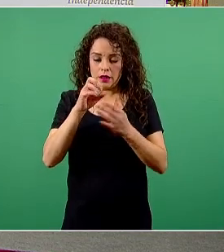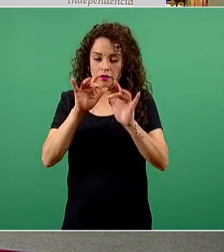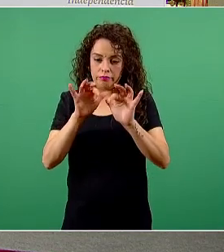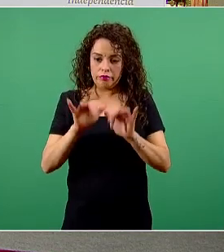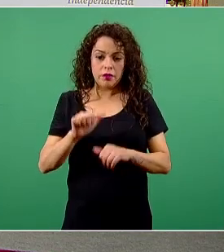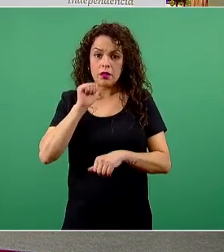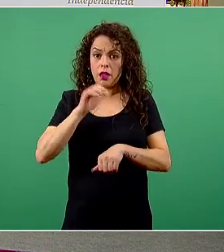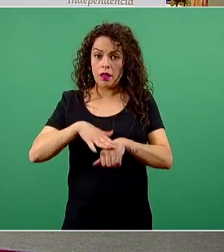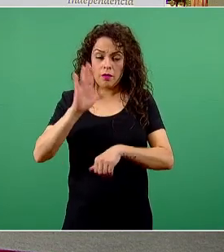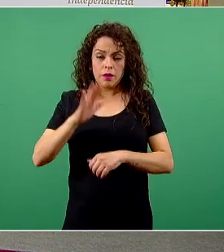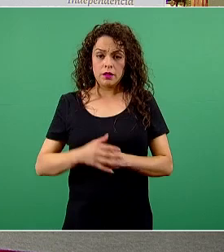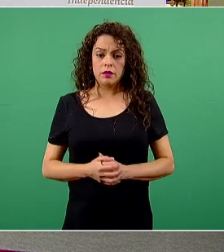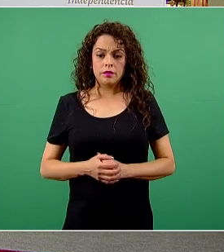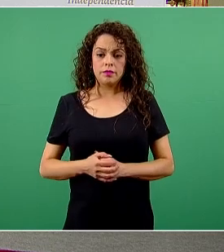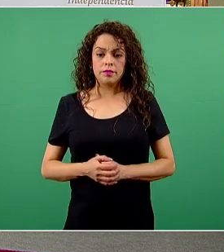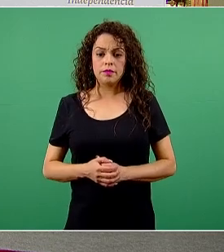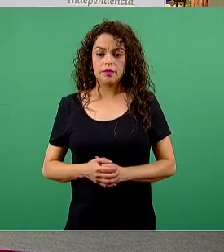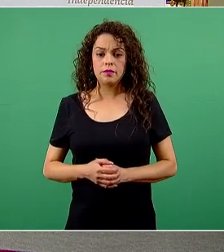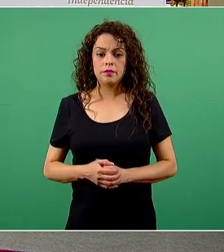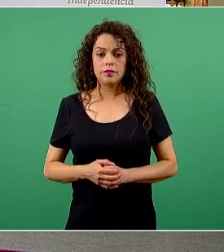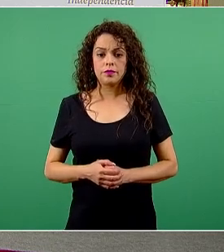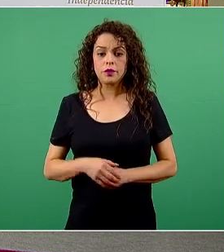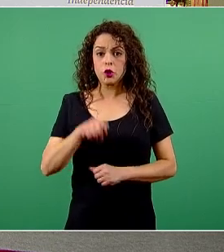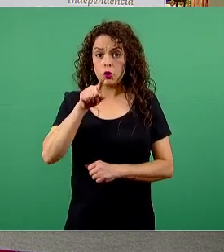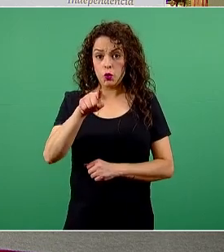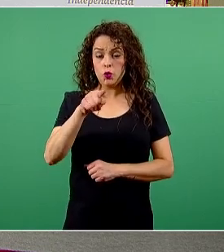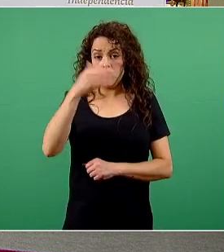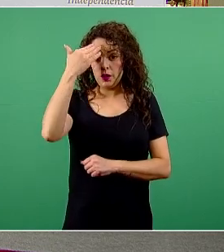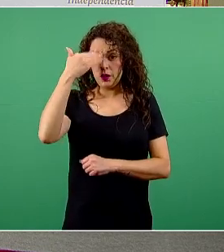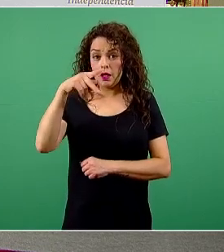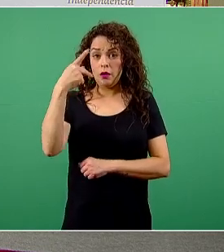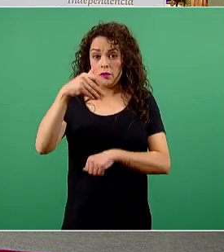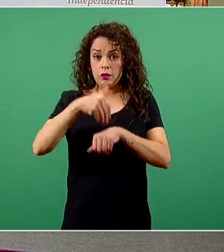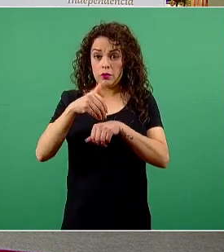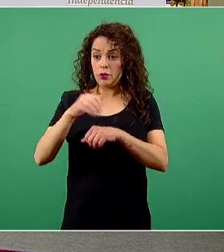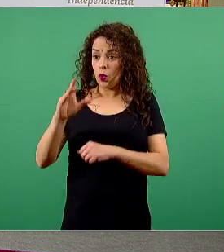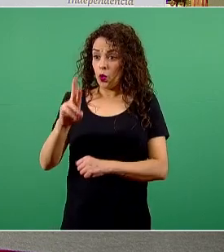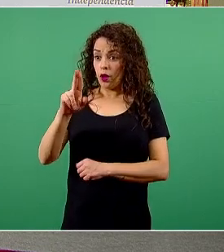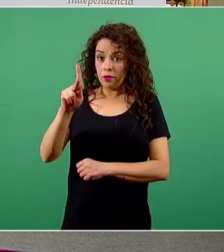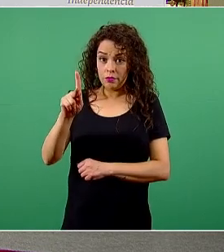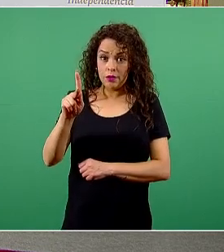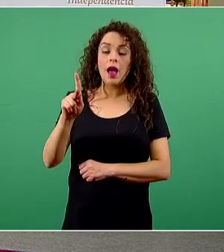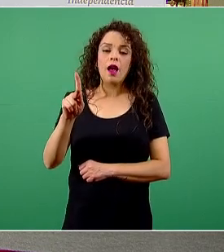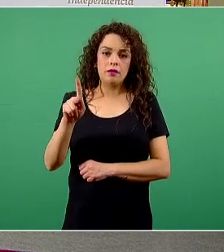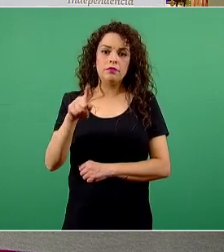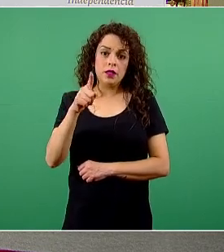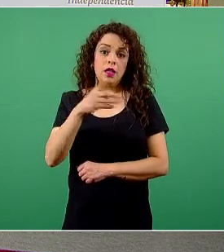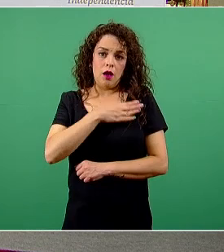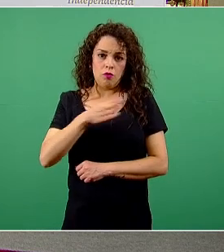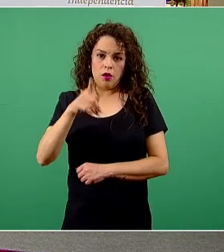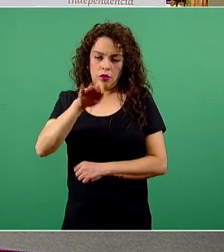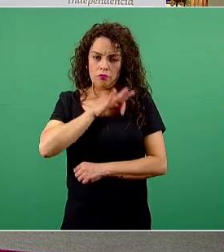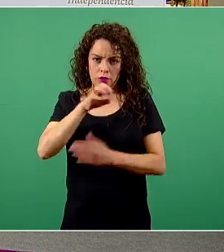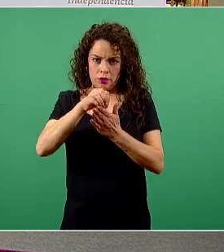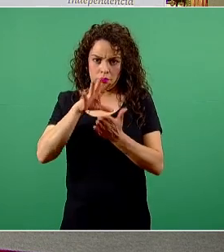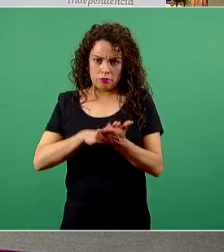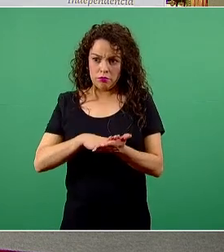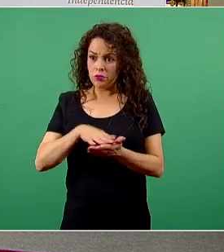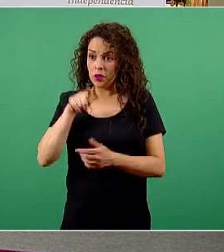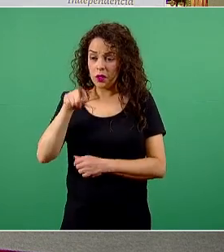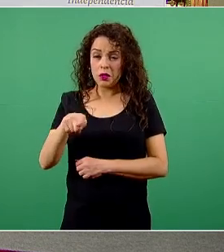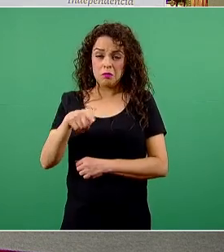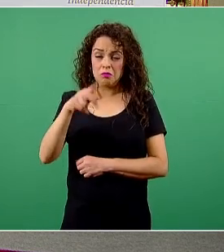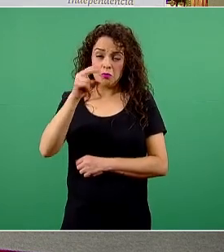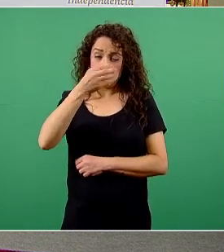nada más. Si conoce su cédula única del registro poblacional, CURP, qué bueno. Si no la conoce,